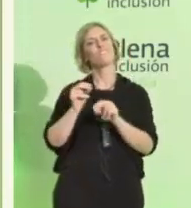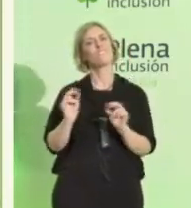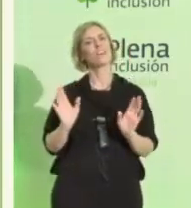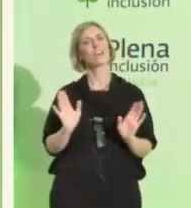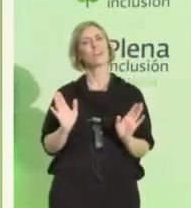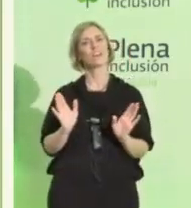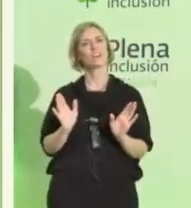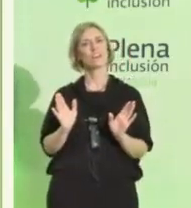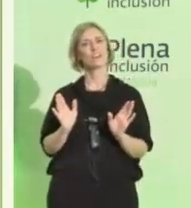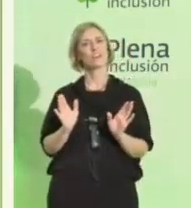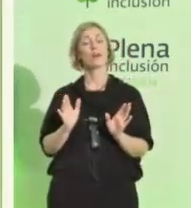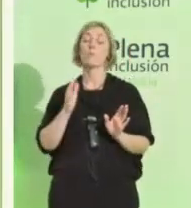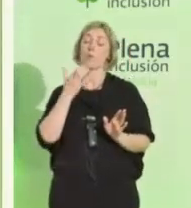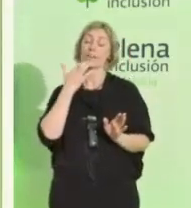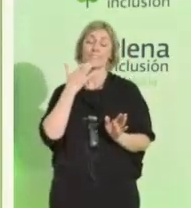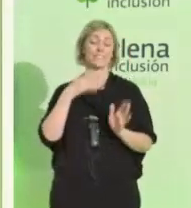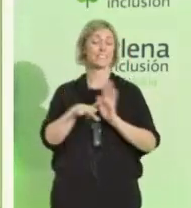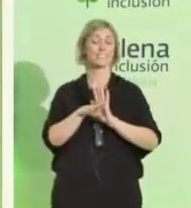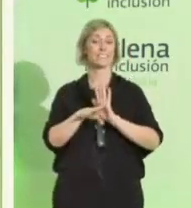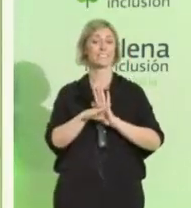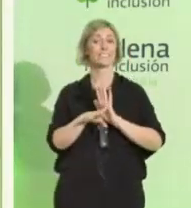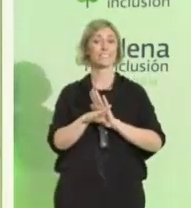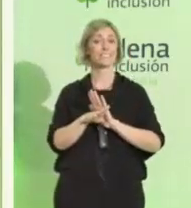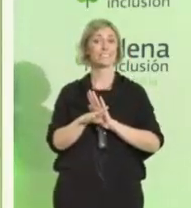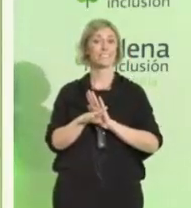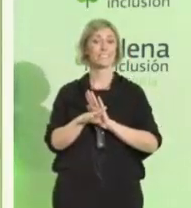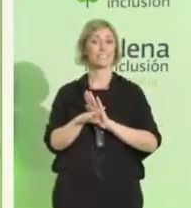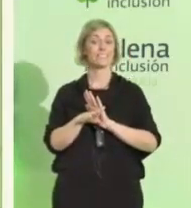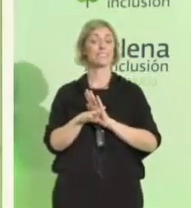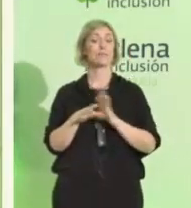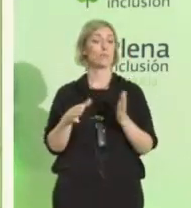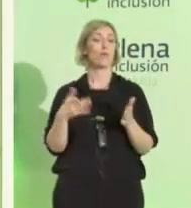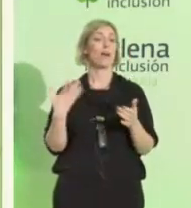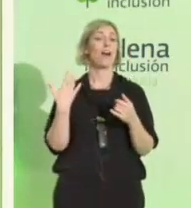porque seguimos así no vamos a hacer invisibles